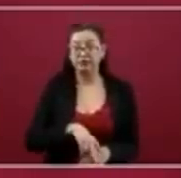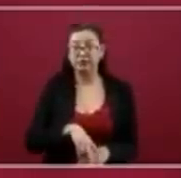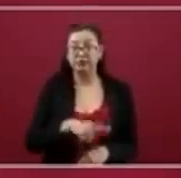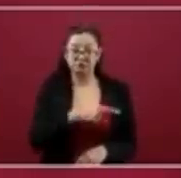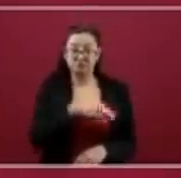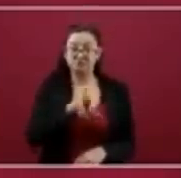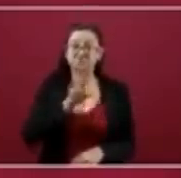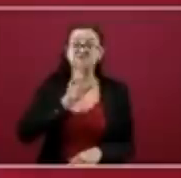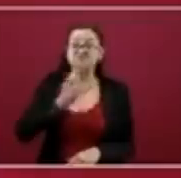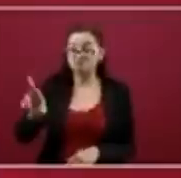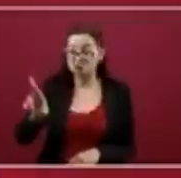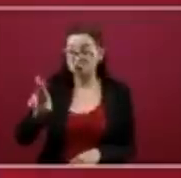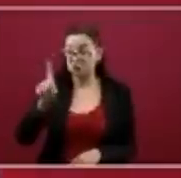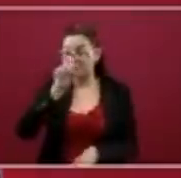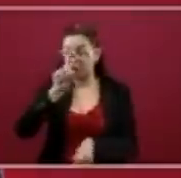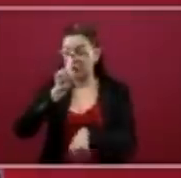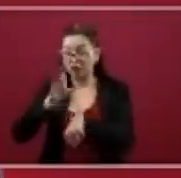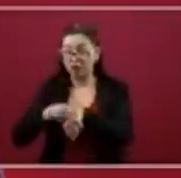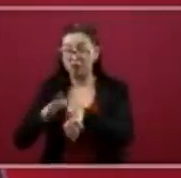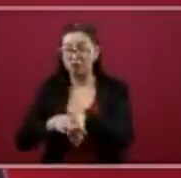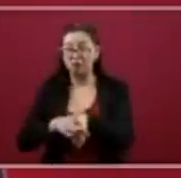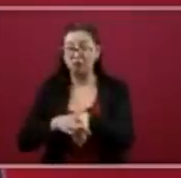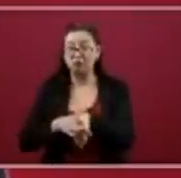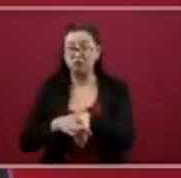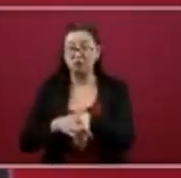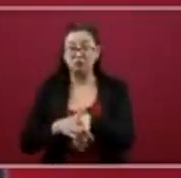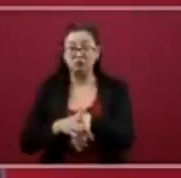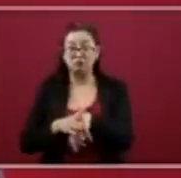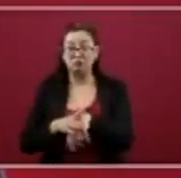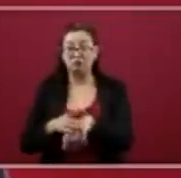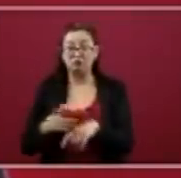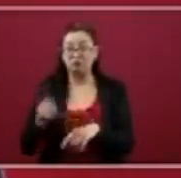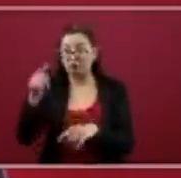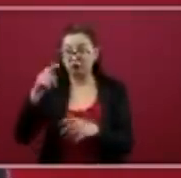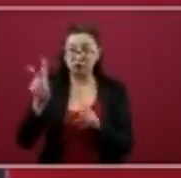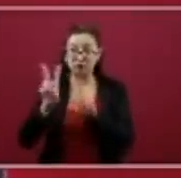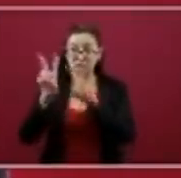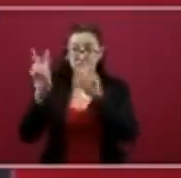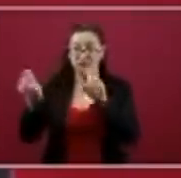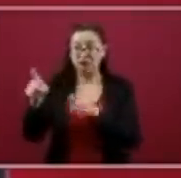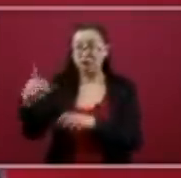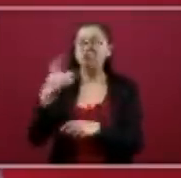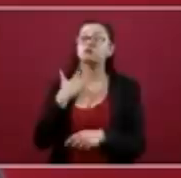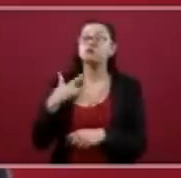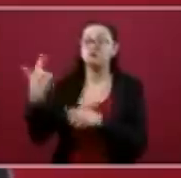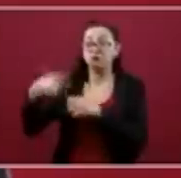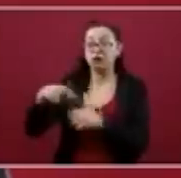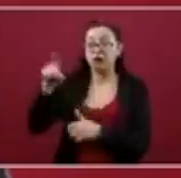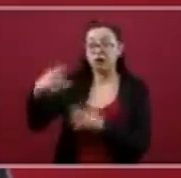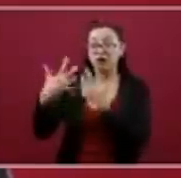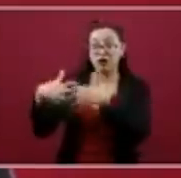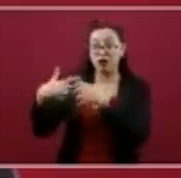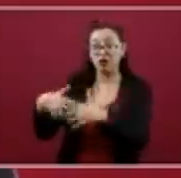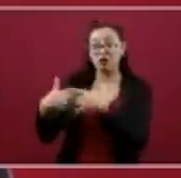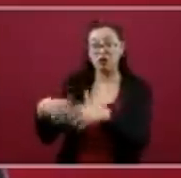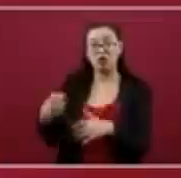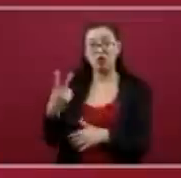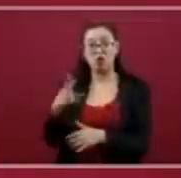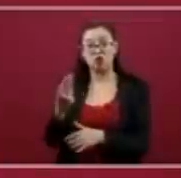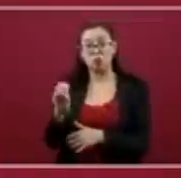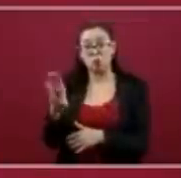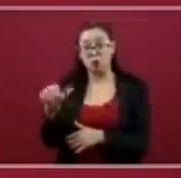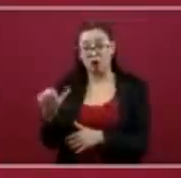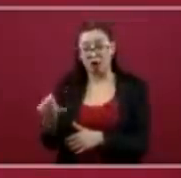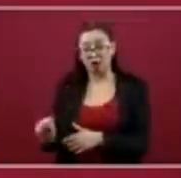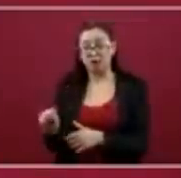esta recomendación de mantener reservado todo lo que tiene que ver con la refinería de Dos Bocas,